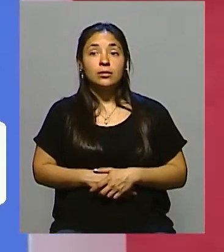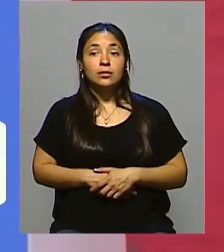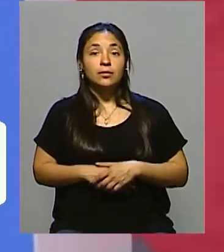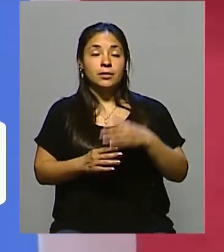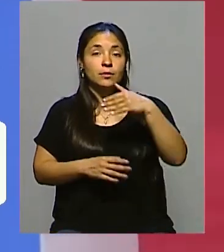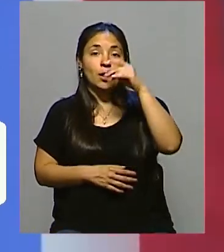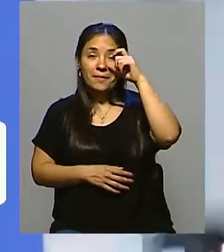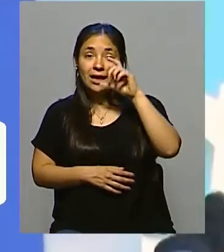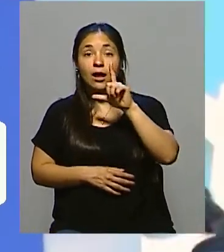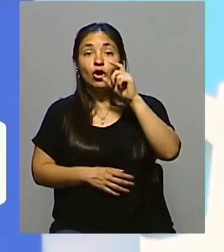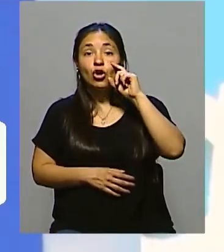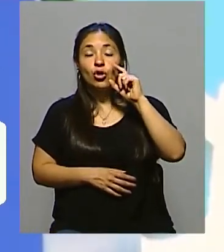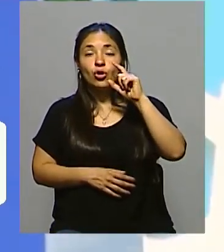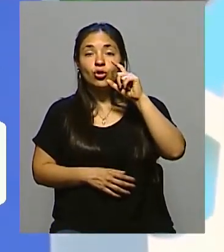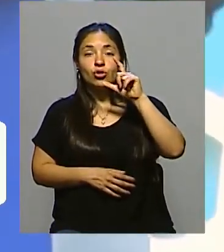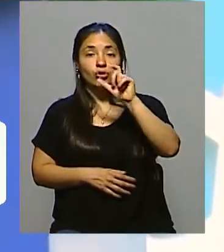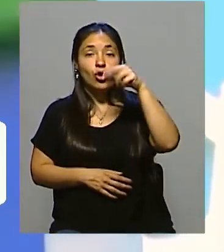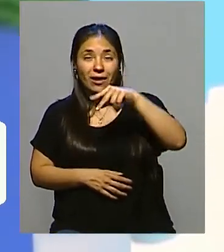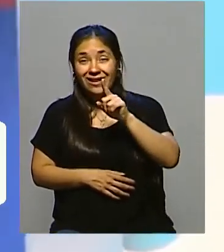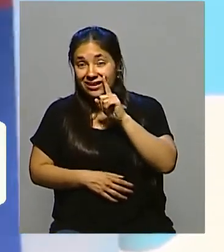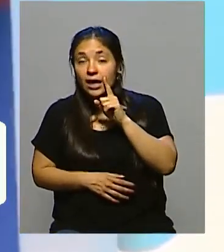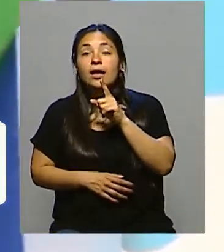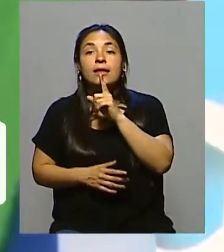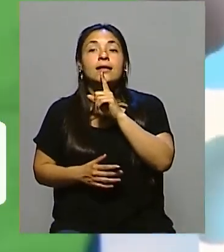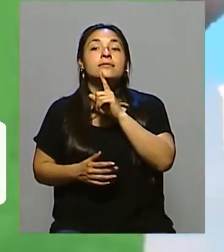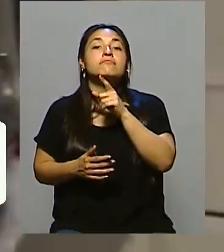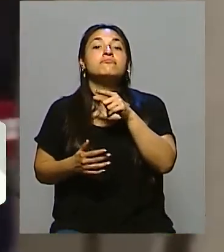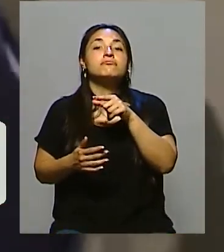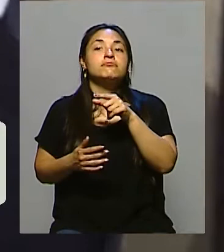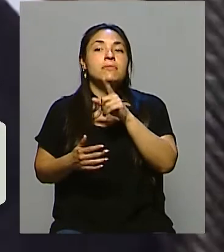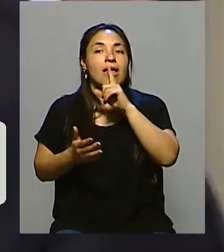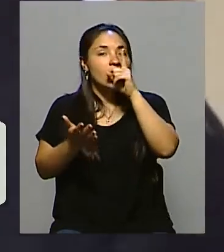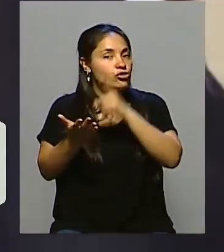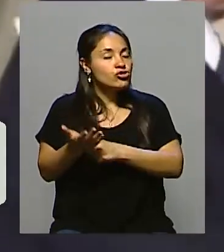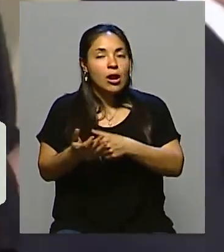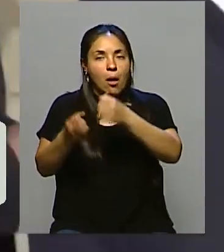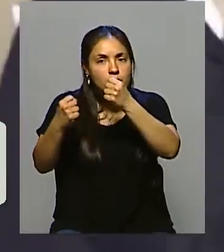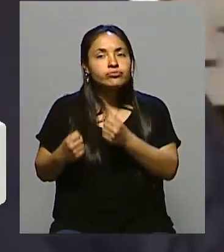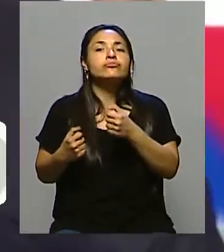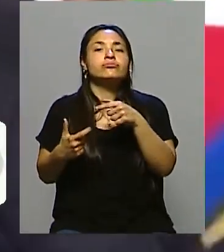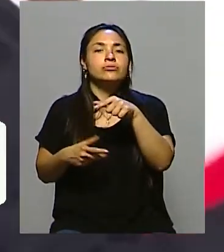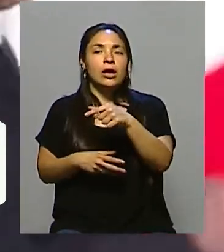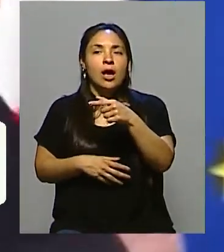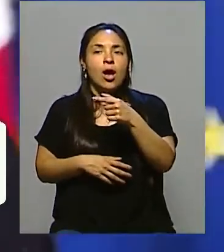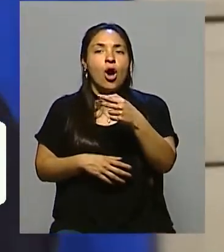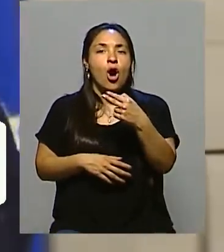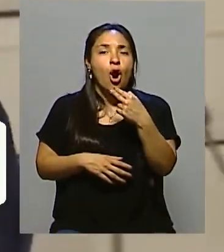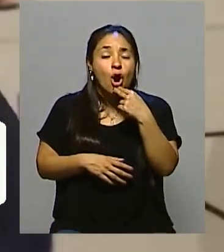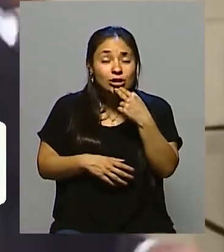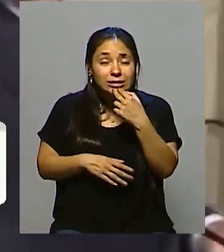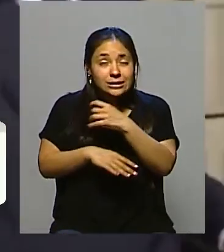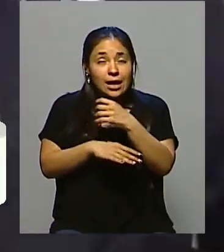Meloni tome medidas contundentes, le vuelvo a repetir, de 11 millones más de